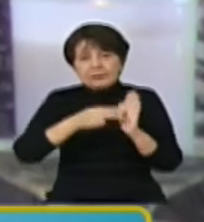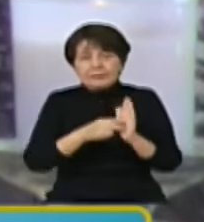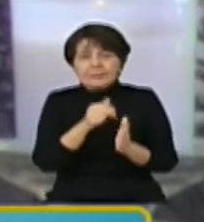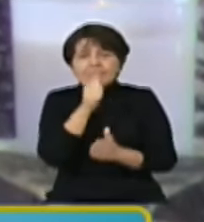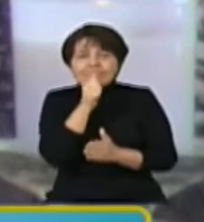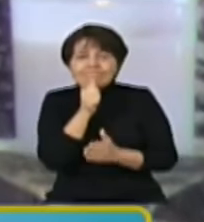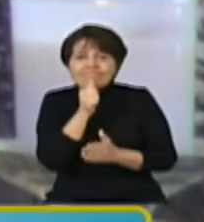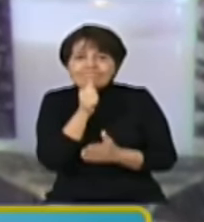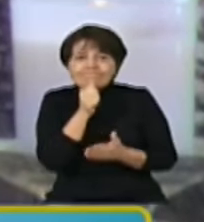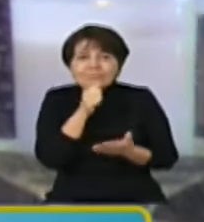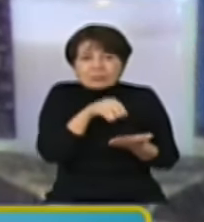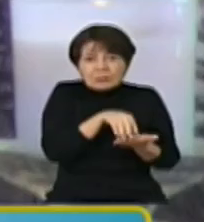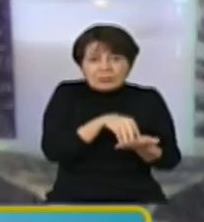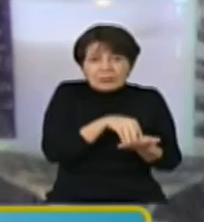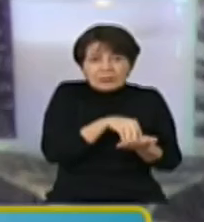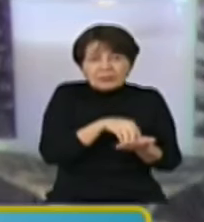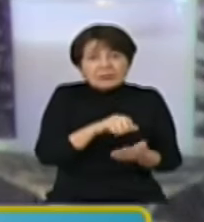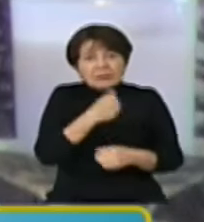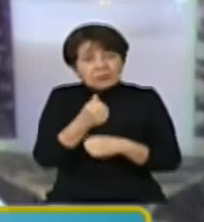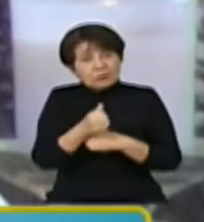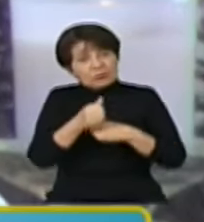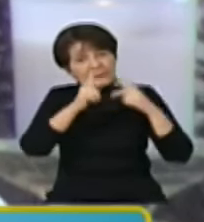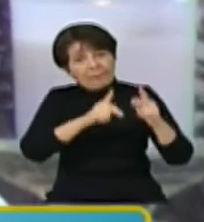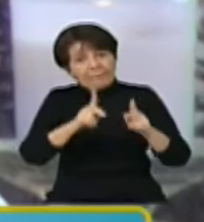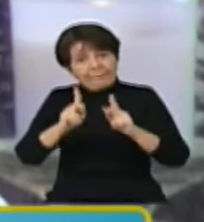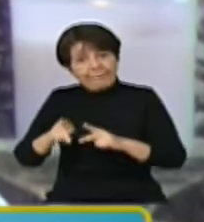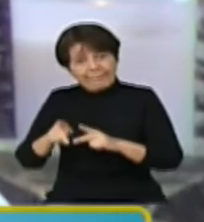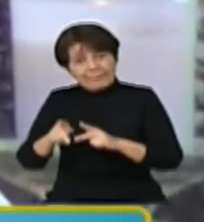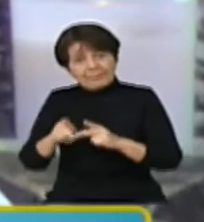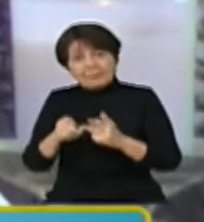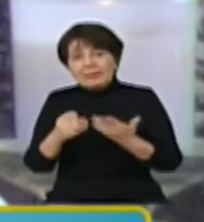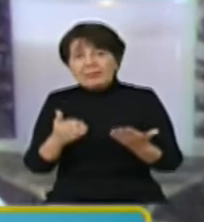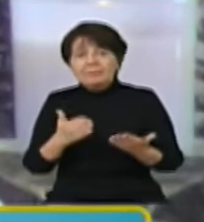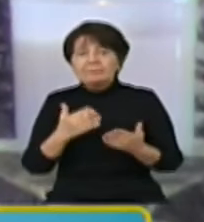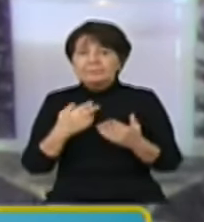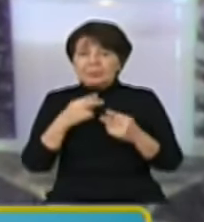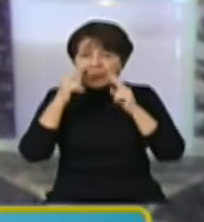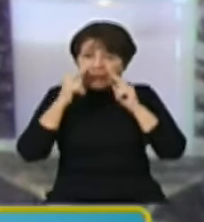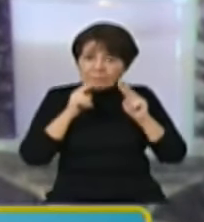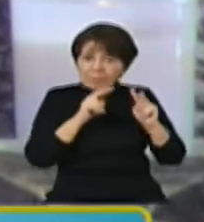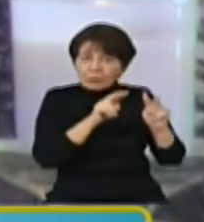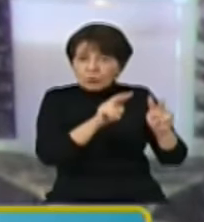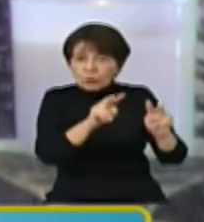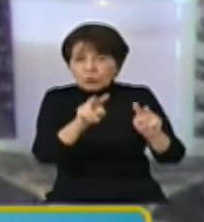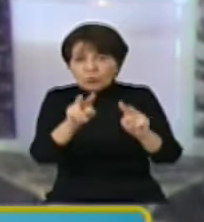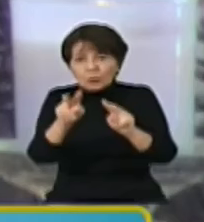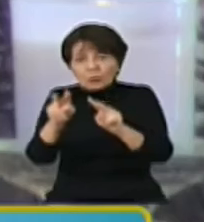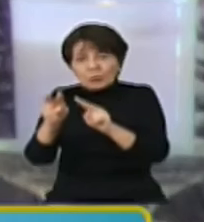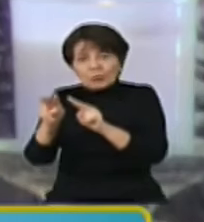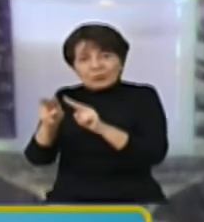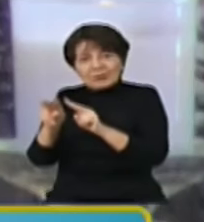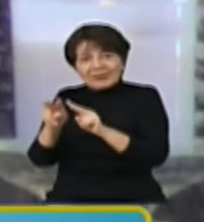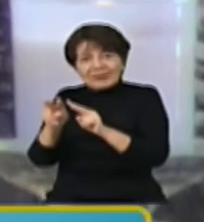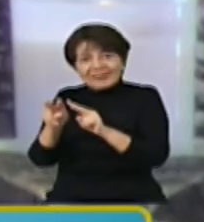las deficiencias de los otros. En definitiva, mirar a los demás como